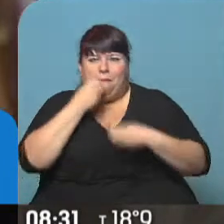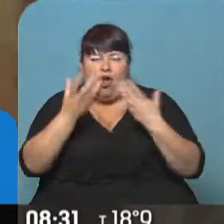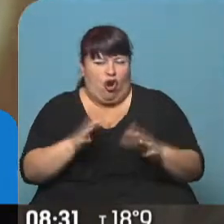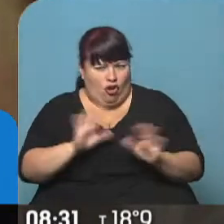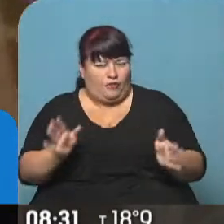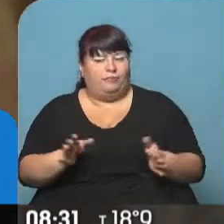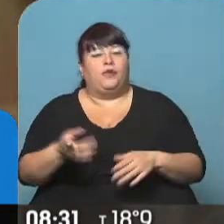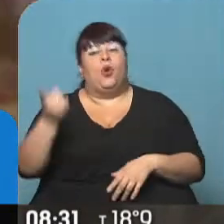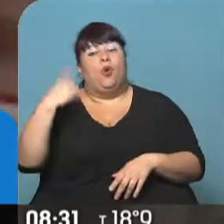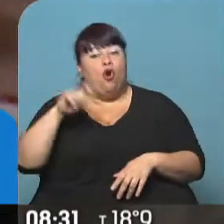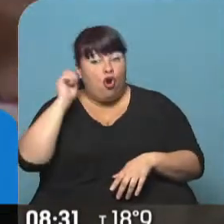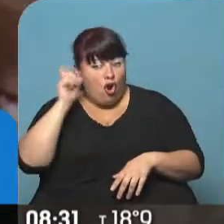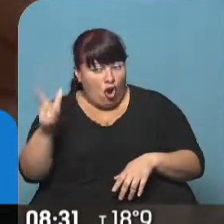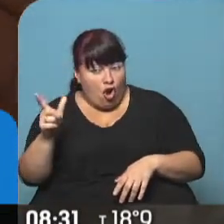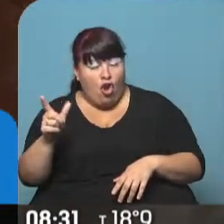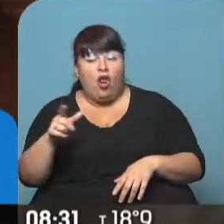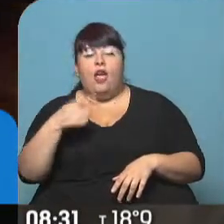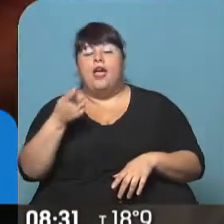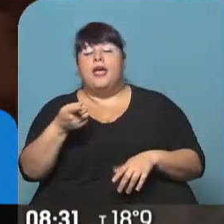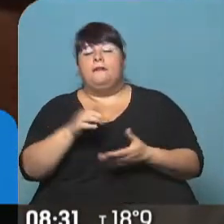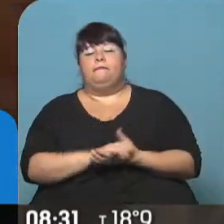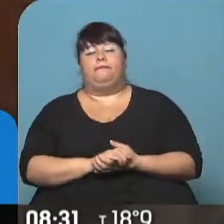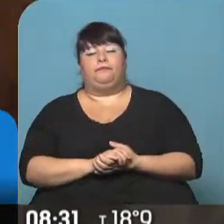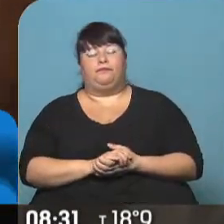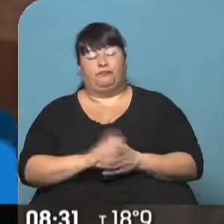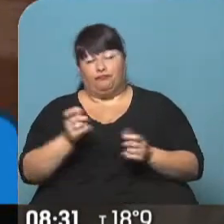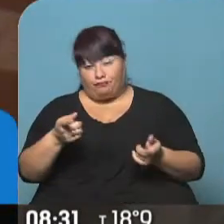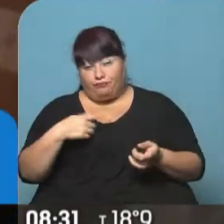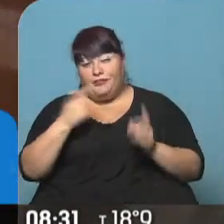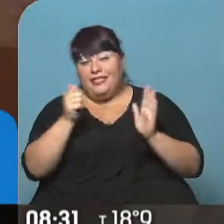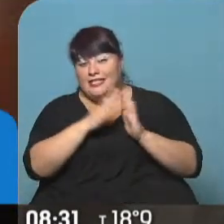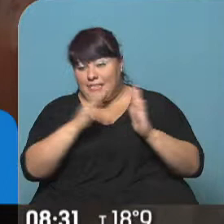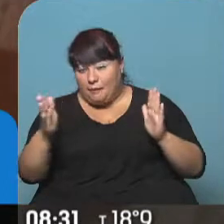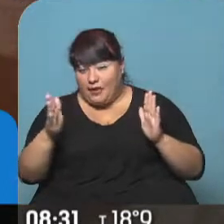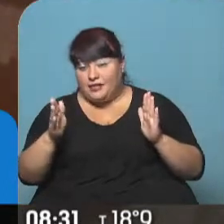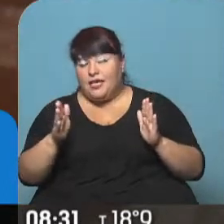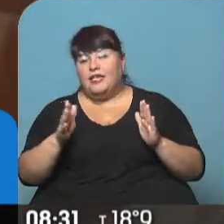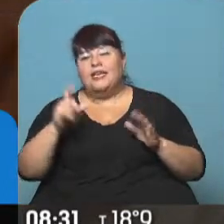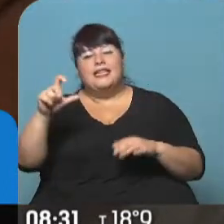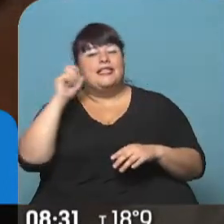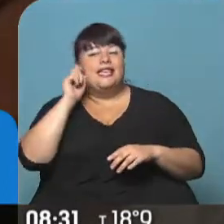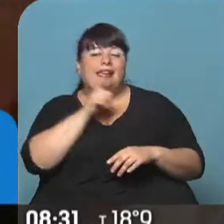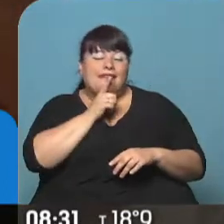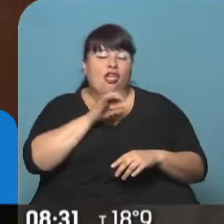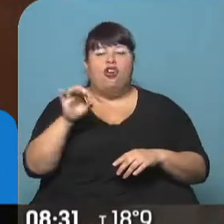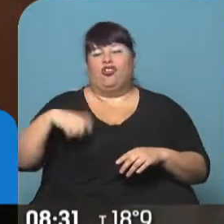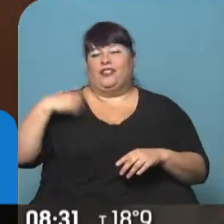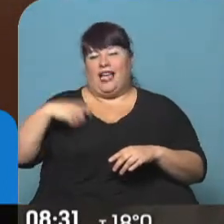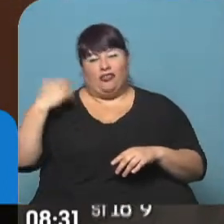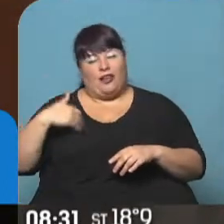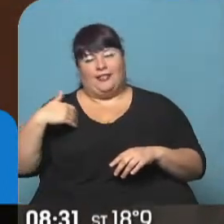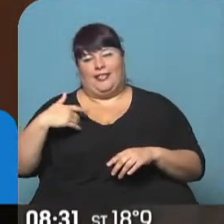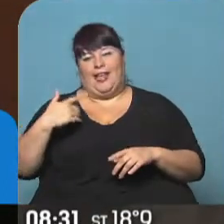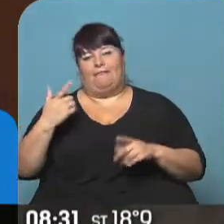Bueno, cuando sucedía eso, te diría en todo el primer semestre, la CGT o el sindicalismo argentino no